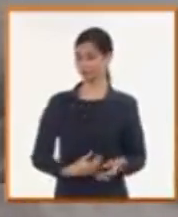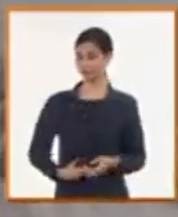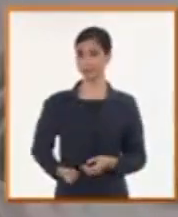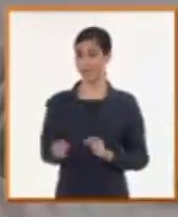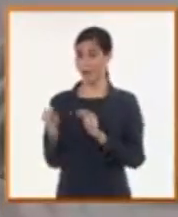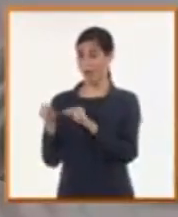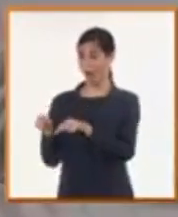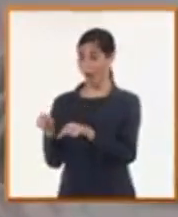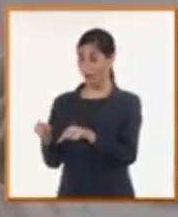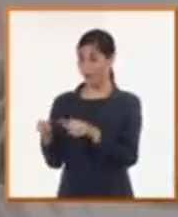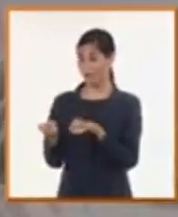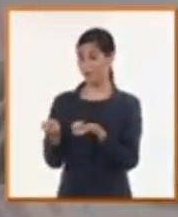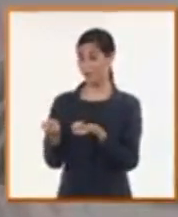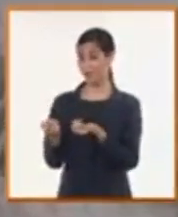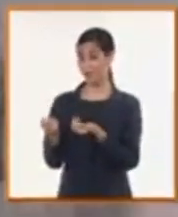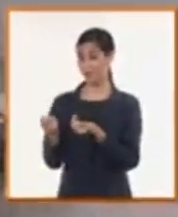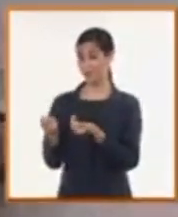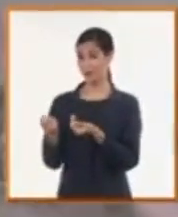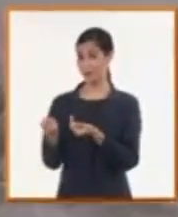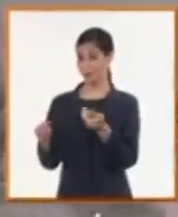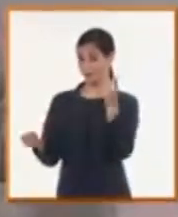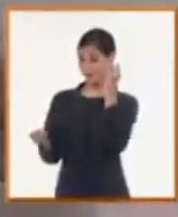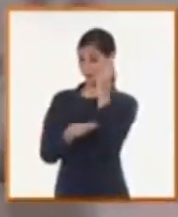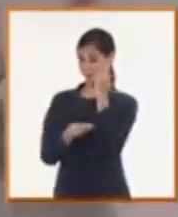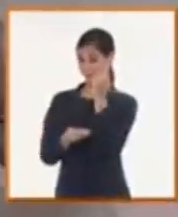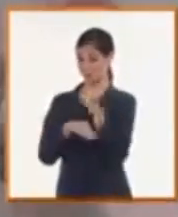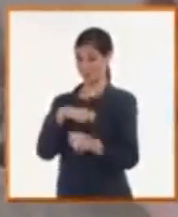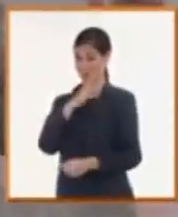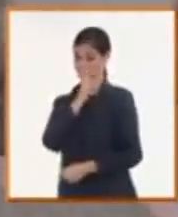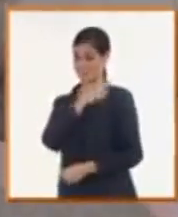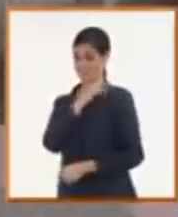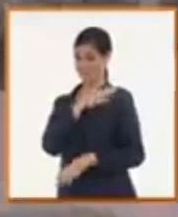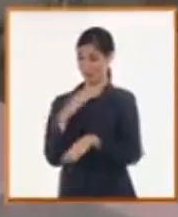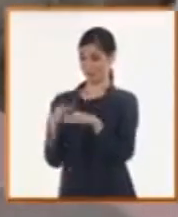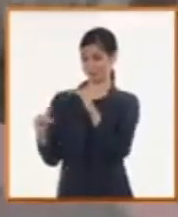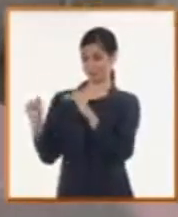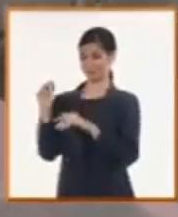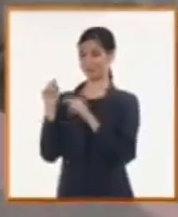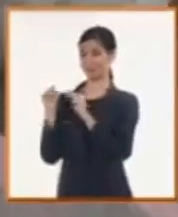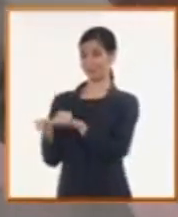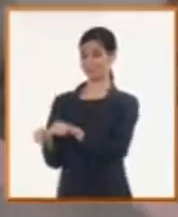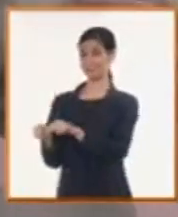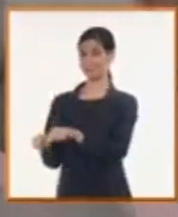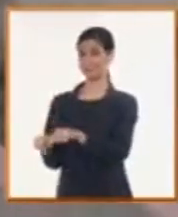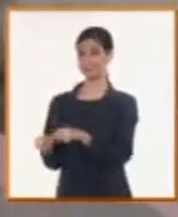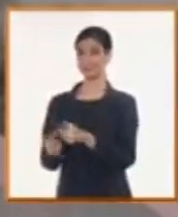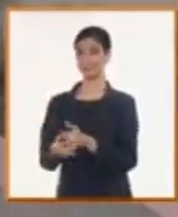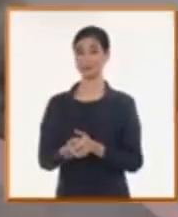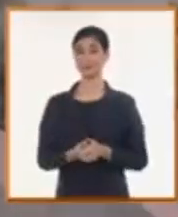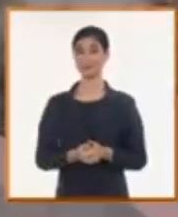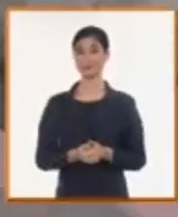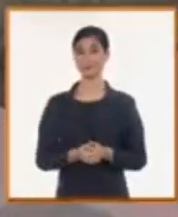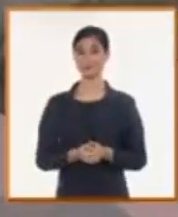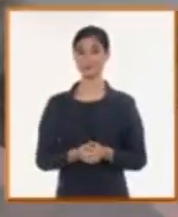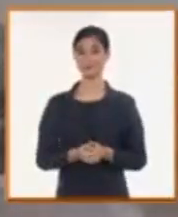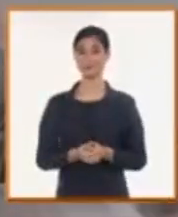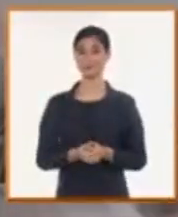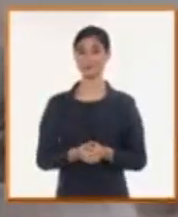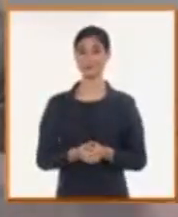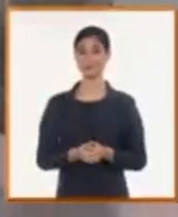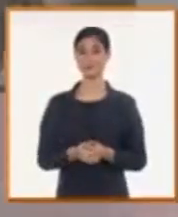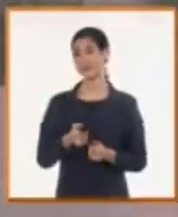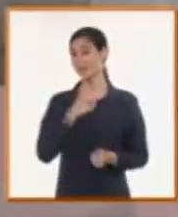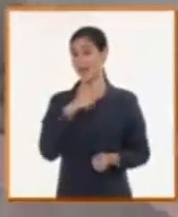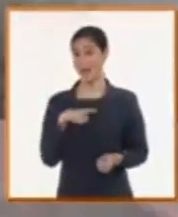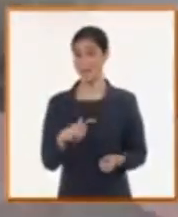Aquí había un componente ideológico muy grande, había un componente ideológico que se enmarca en lo que la gente conoció como la Guerra